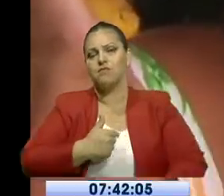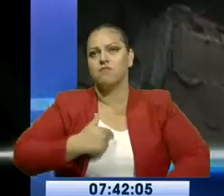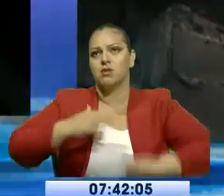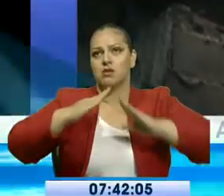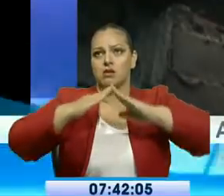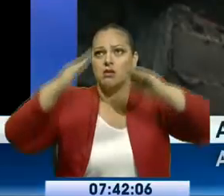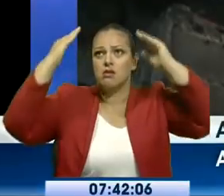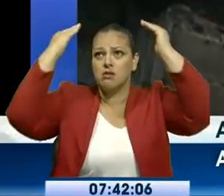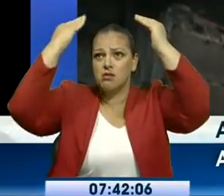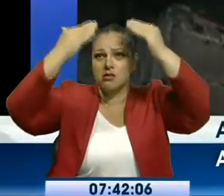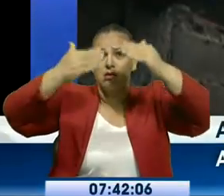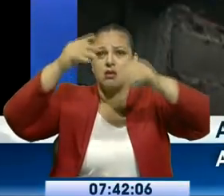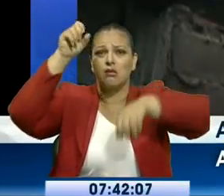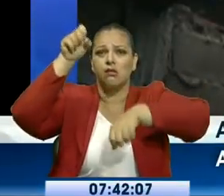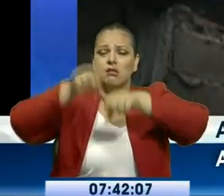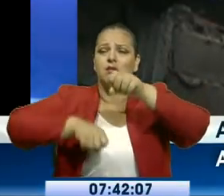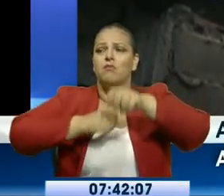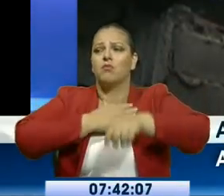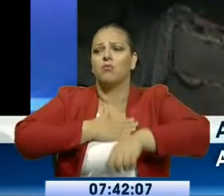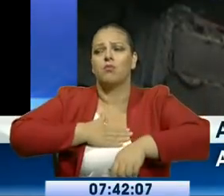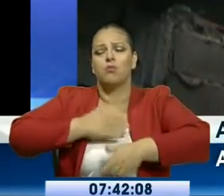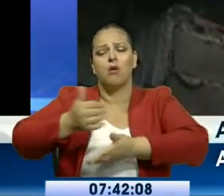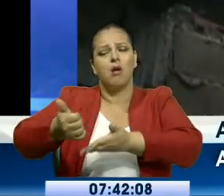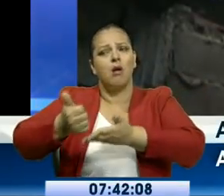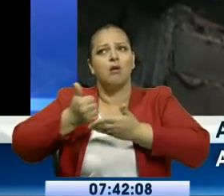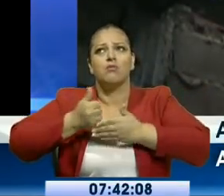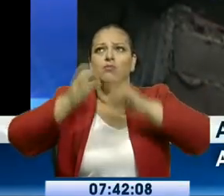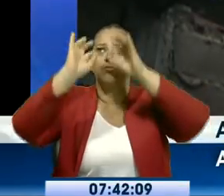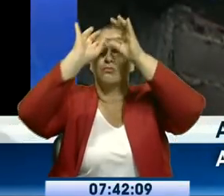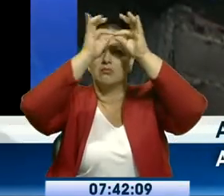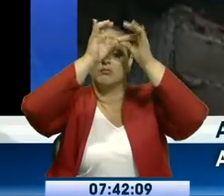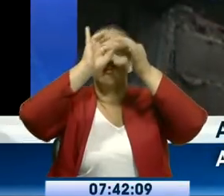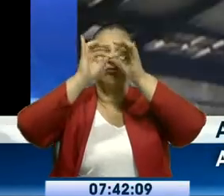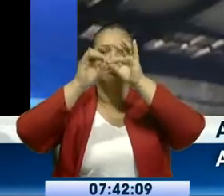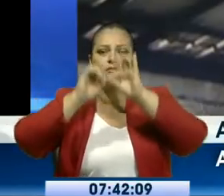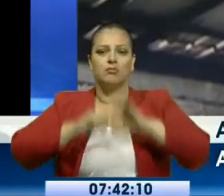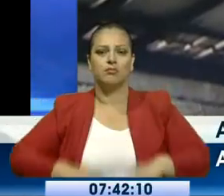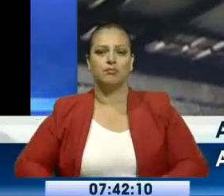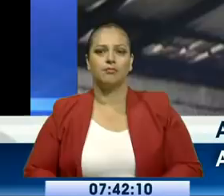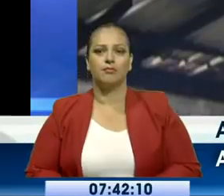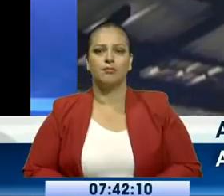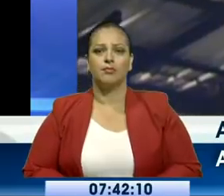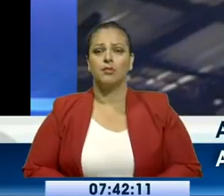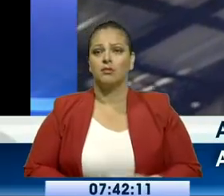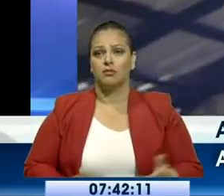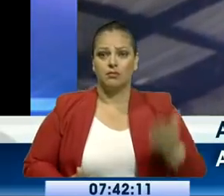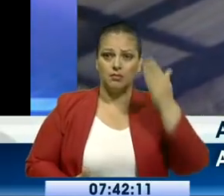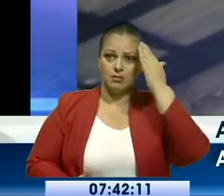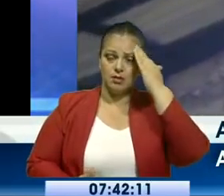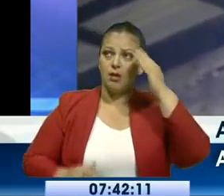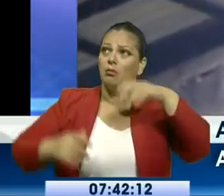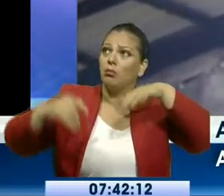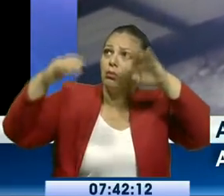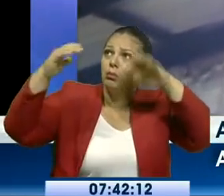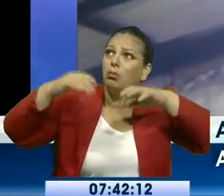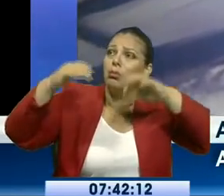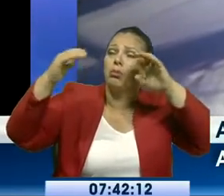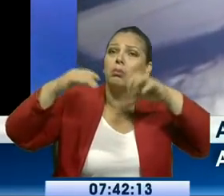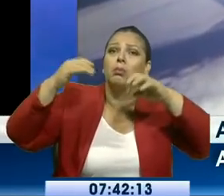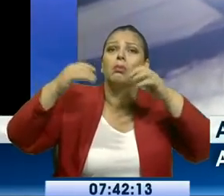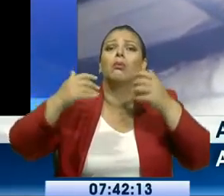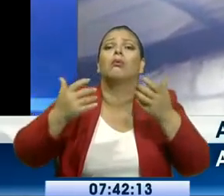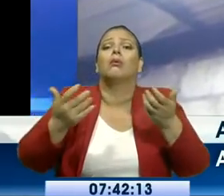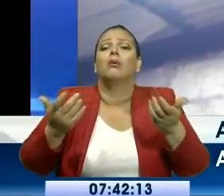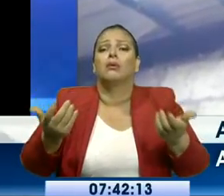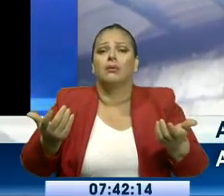que está hecho pedazo, todo se está cayendo ya absolutamente. Y usted, estamos en invierno, que